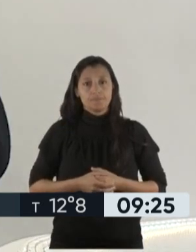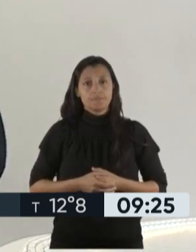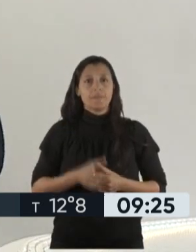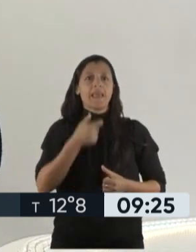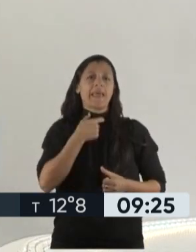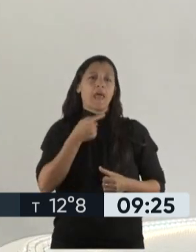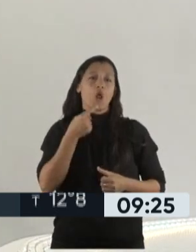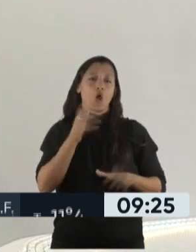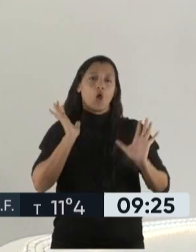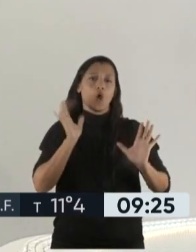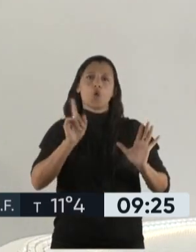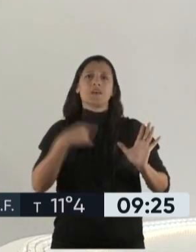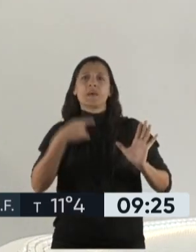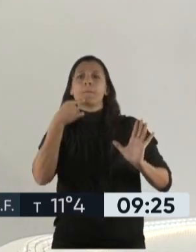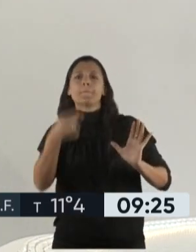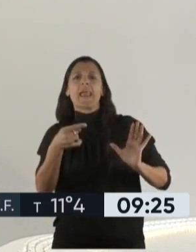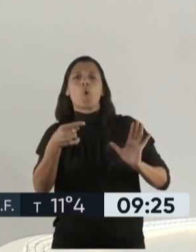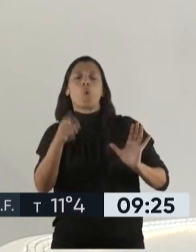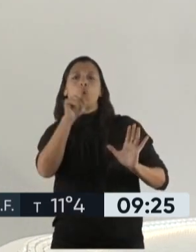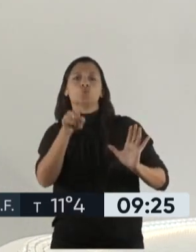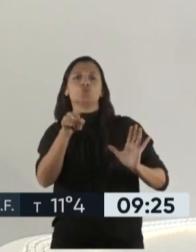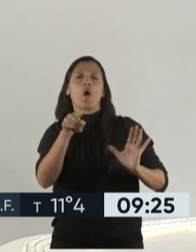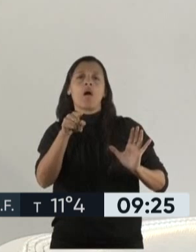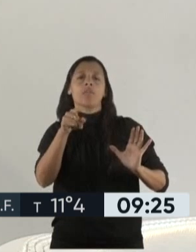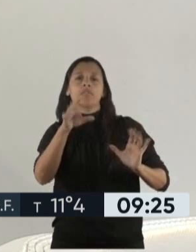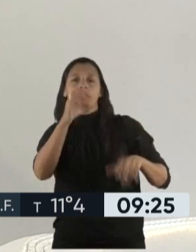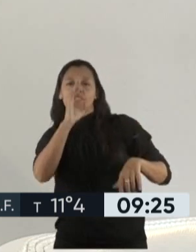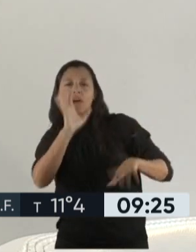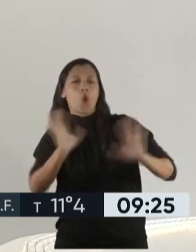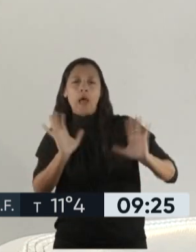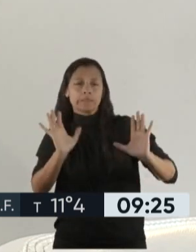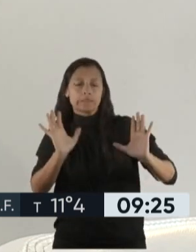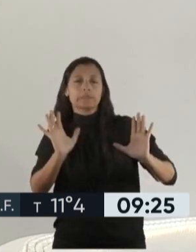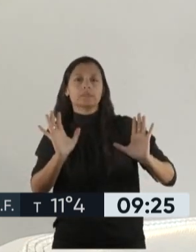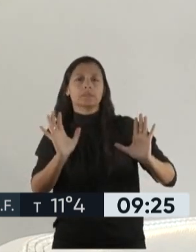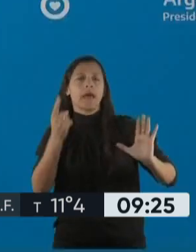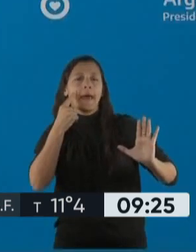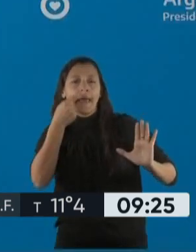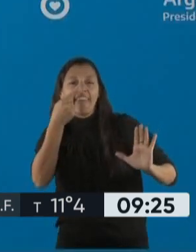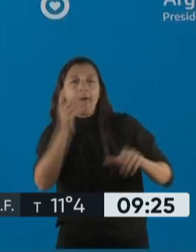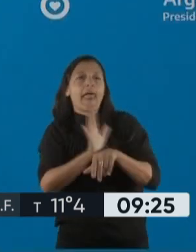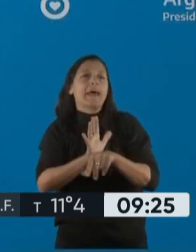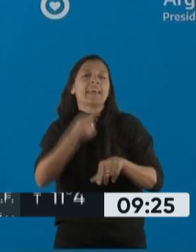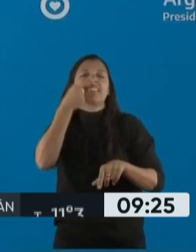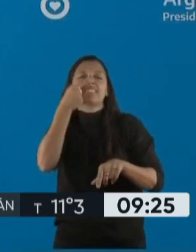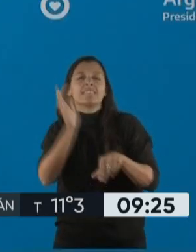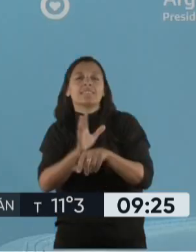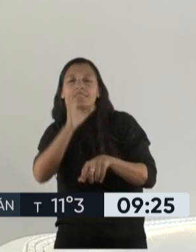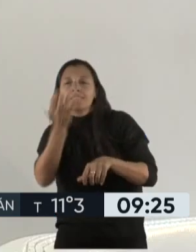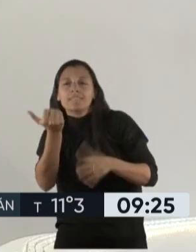Quisiera adelantarte que no te lo pregunto con el más mínimo interés novelesco esto. Sino ¿El más mínimo interés? Novelesco. Novelesco,